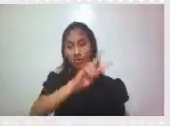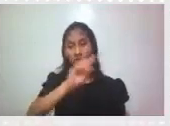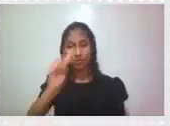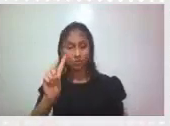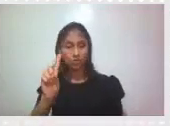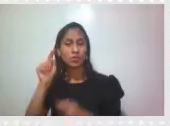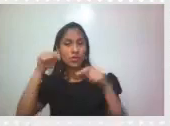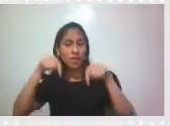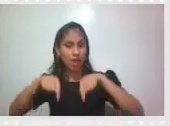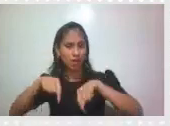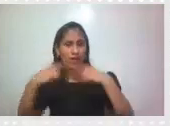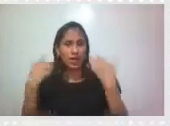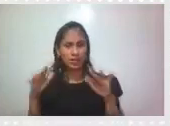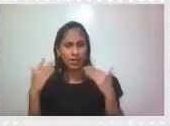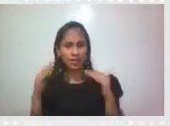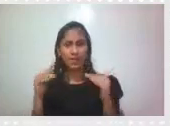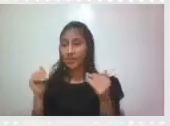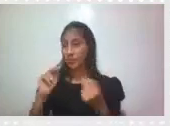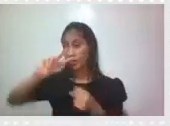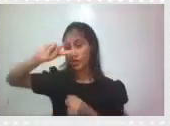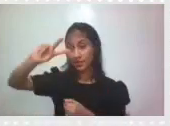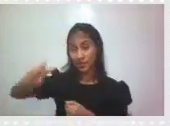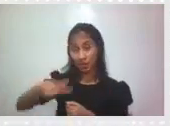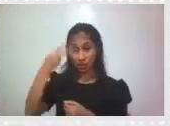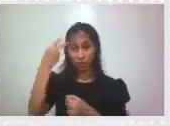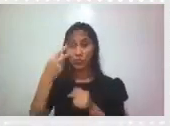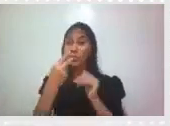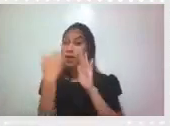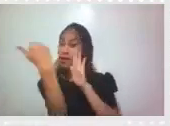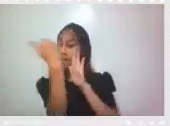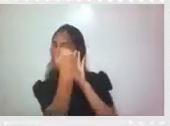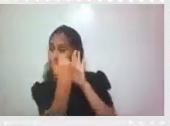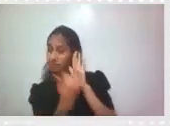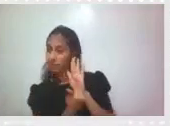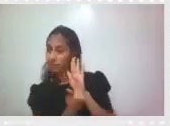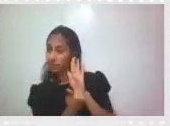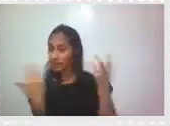encontramos en la segunda edición que compete a los años